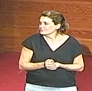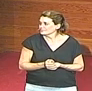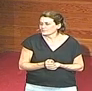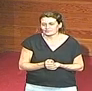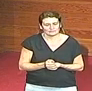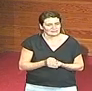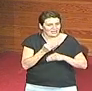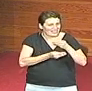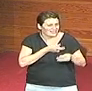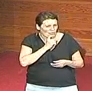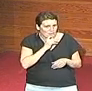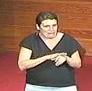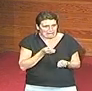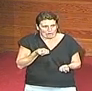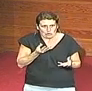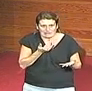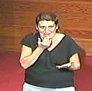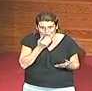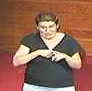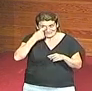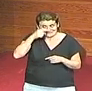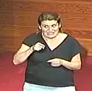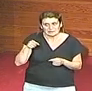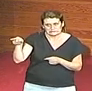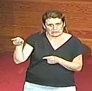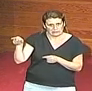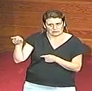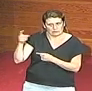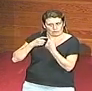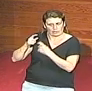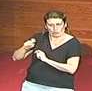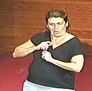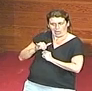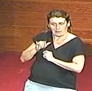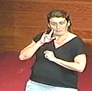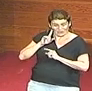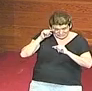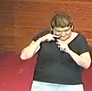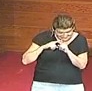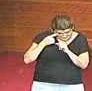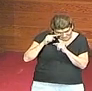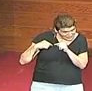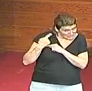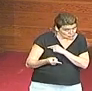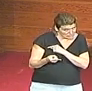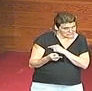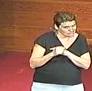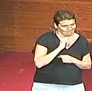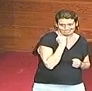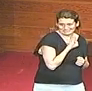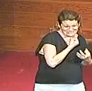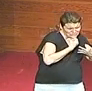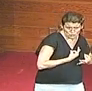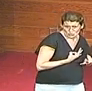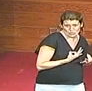¿cómo haces para contar algo que sabes, que te han contado fuentes, pero es que te van a enterrar? Bueno, pues